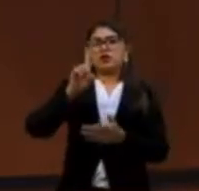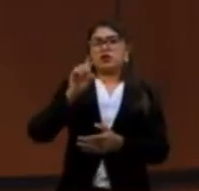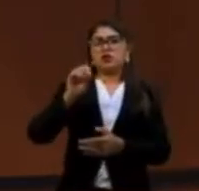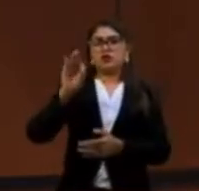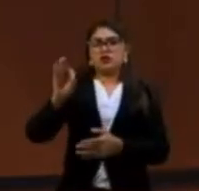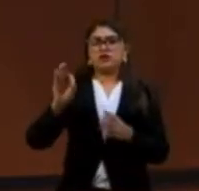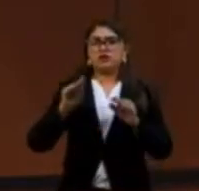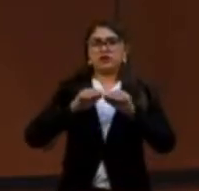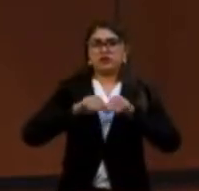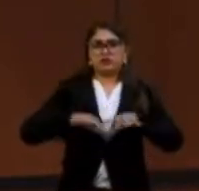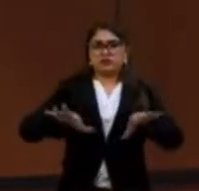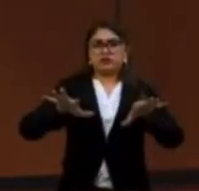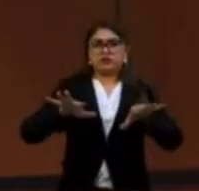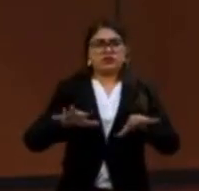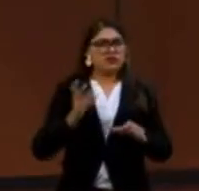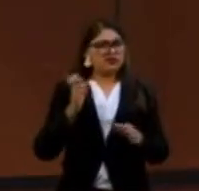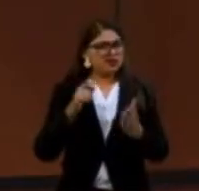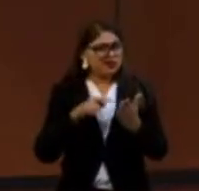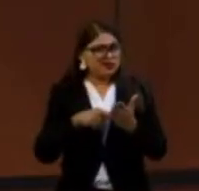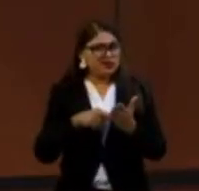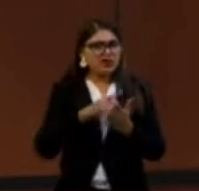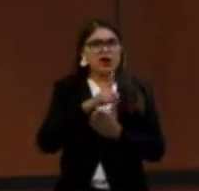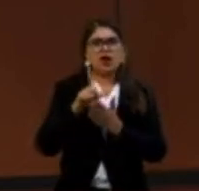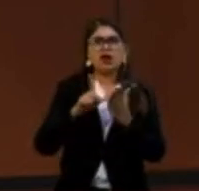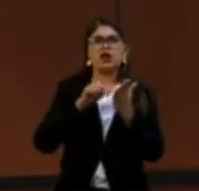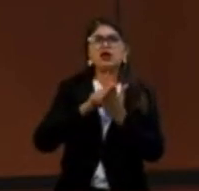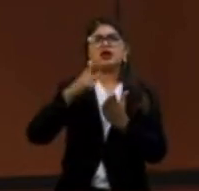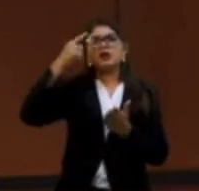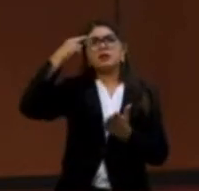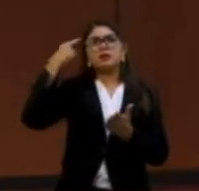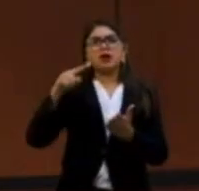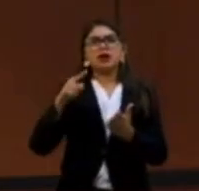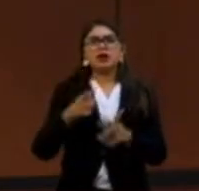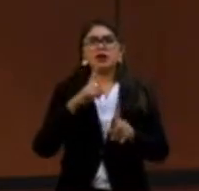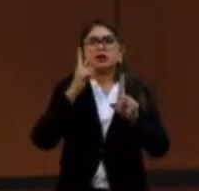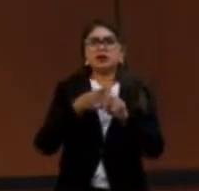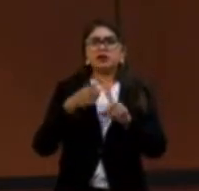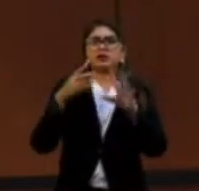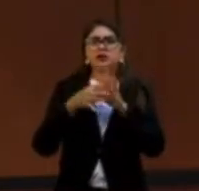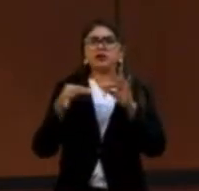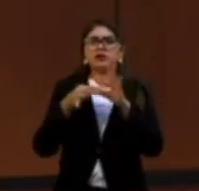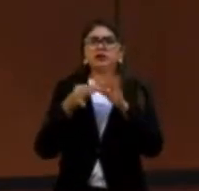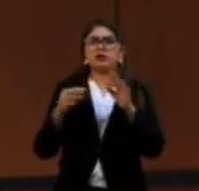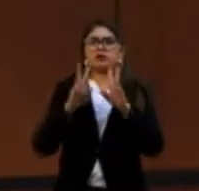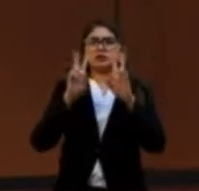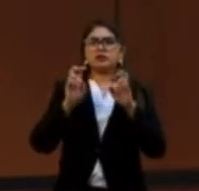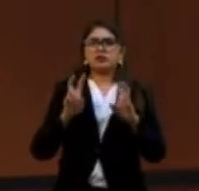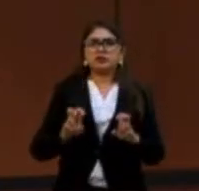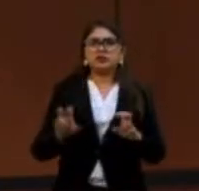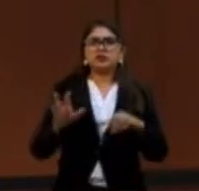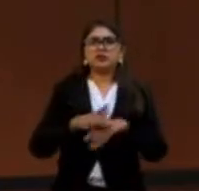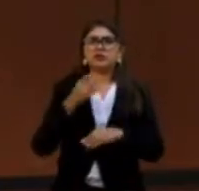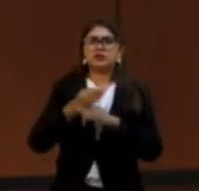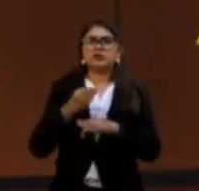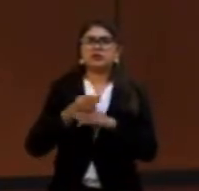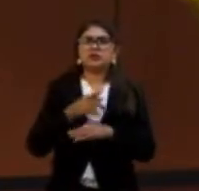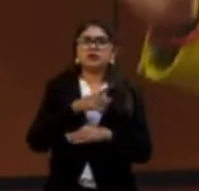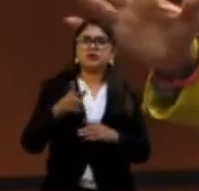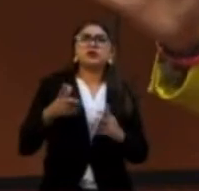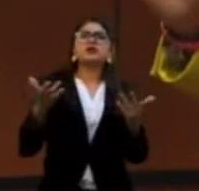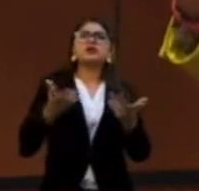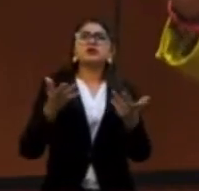Federación? La ley está precisamente para especificar los temas, porque lo que están haciendo todos